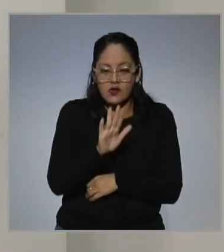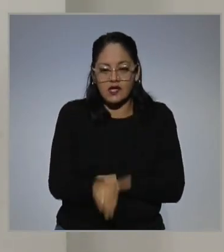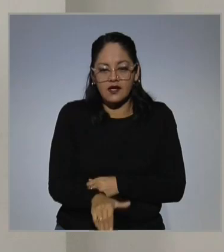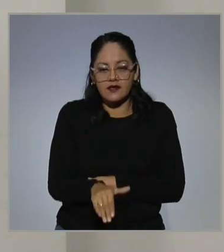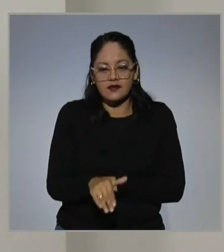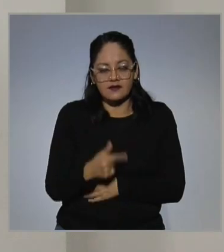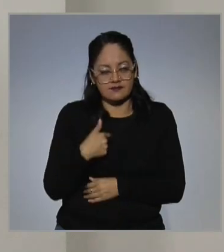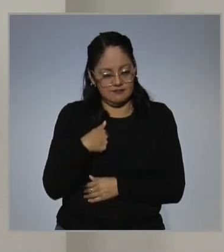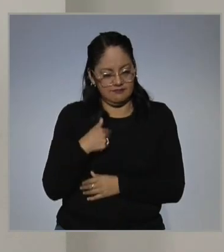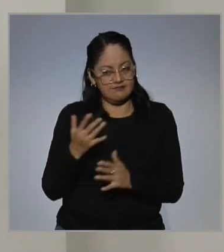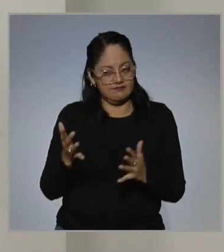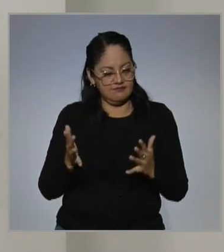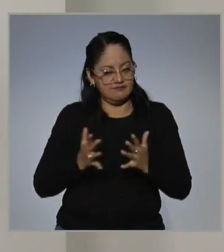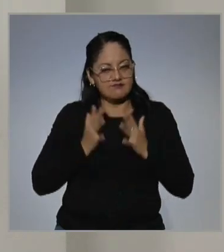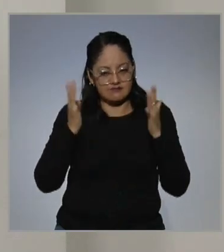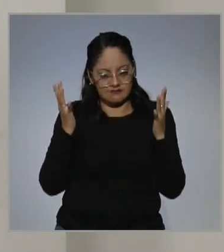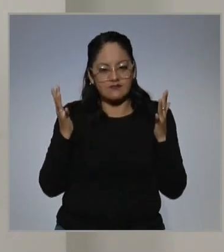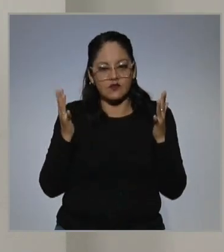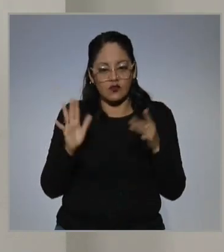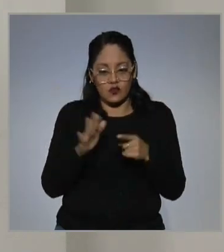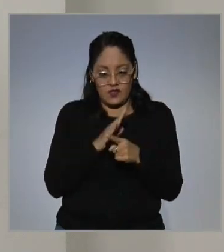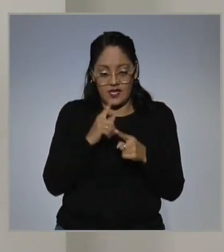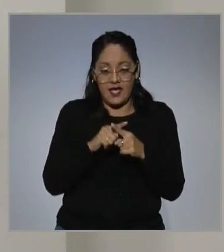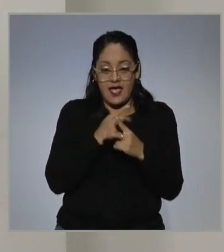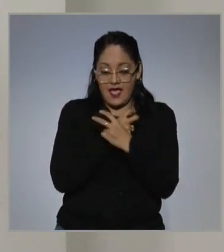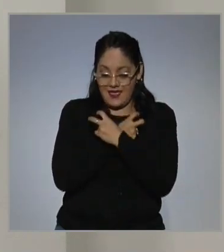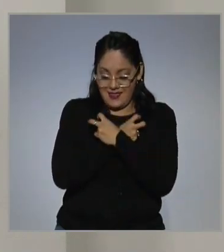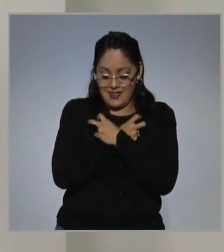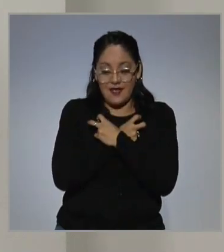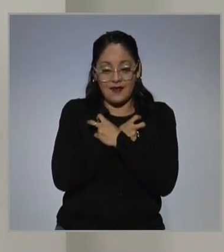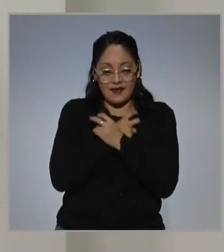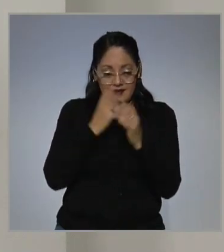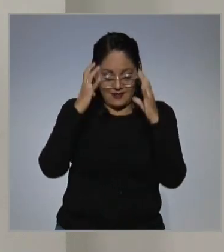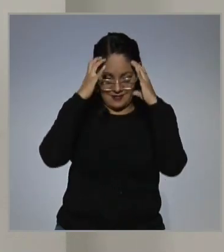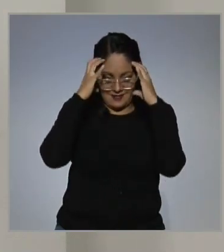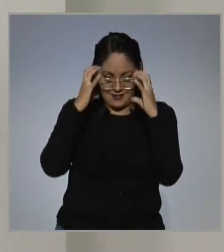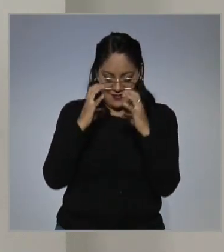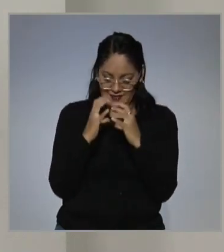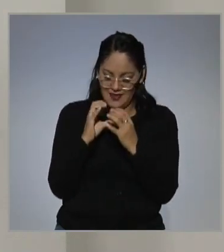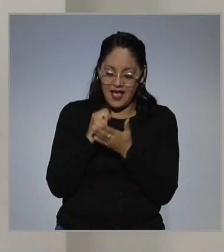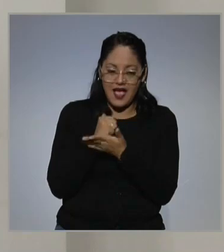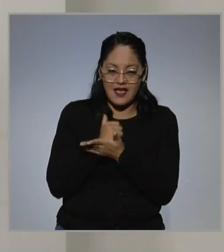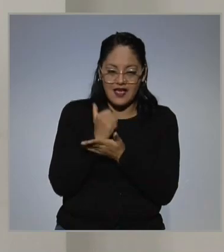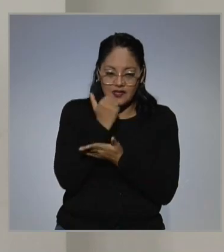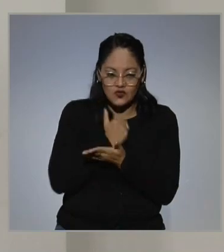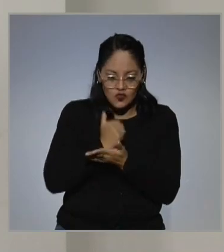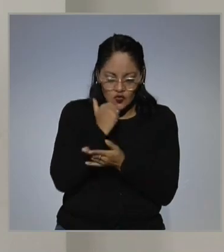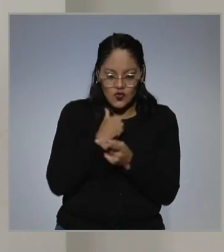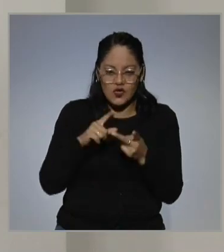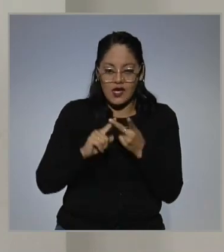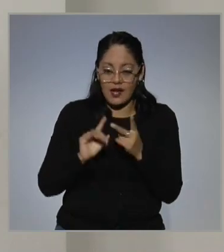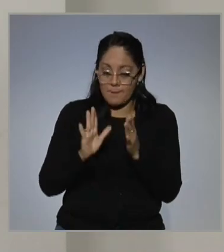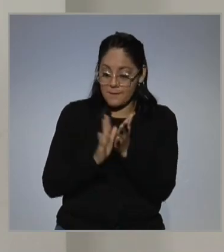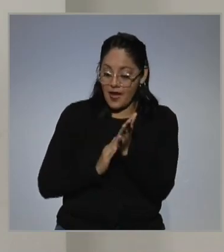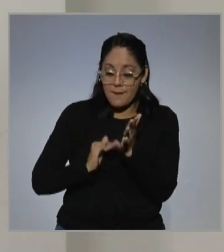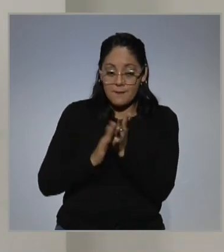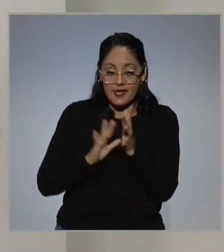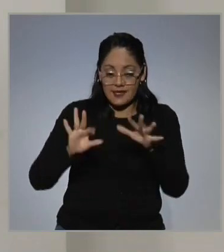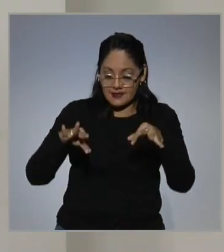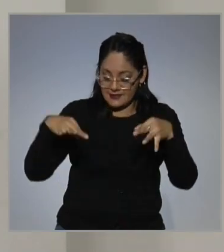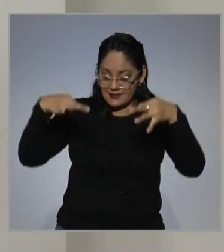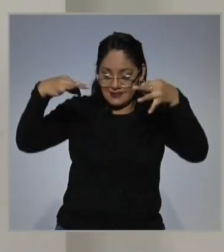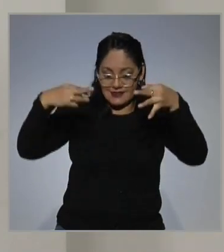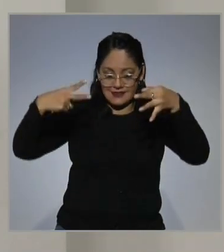nos sorprenderíamos. Sí. Porque es la calaverita de azúcar, es el papel picado, son todo el trabajo de